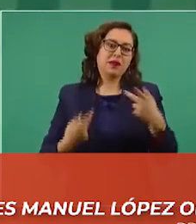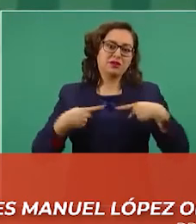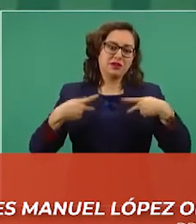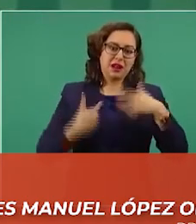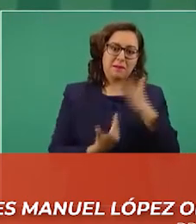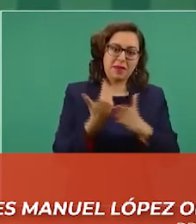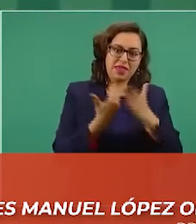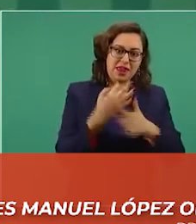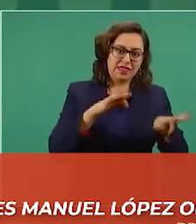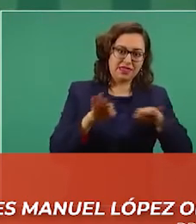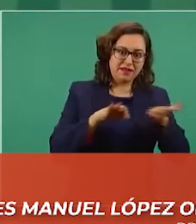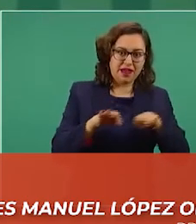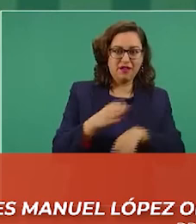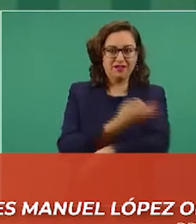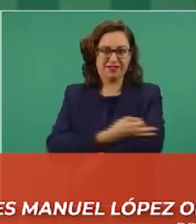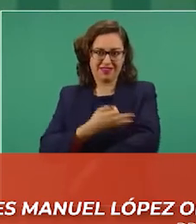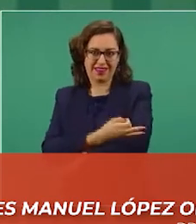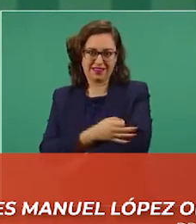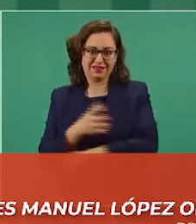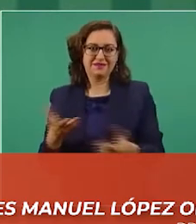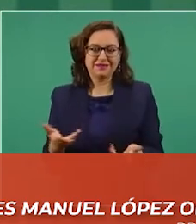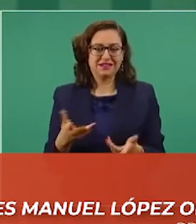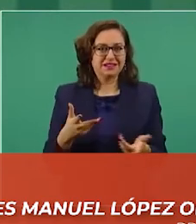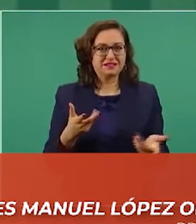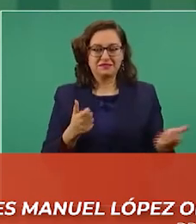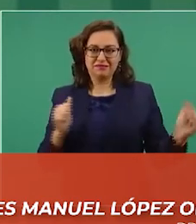atrapados en el tráfico, en Paraíso.